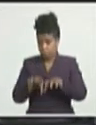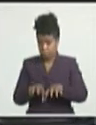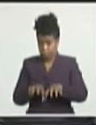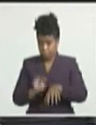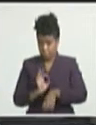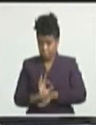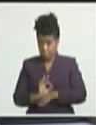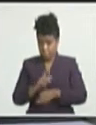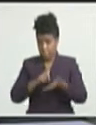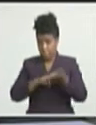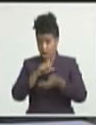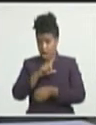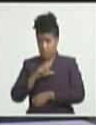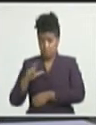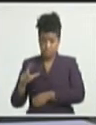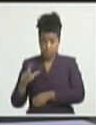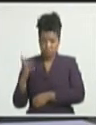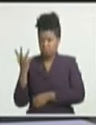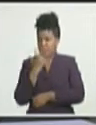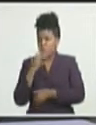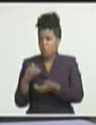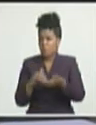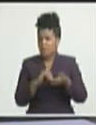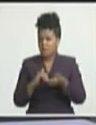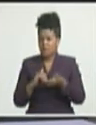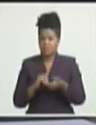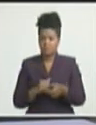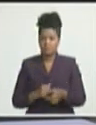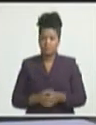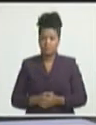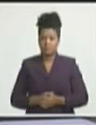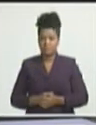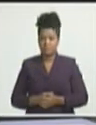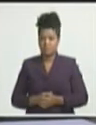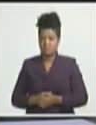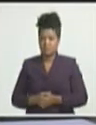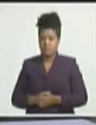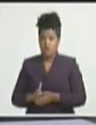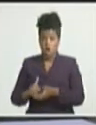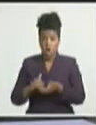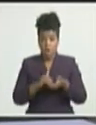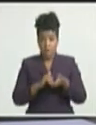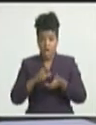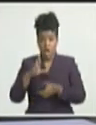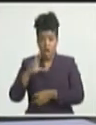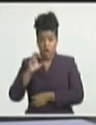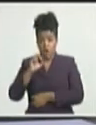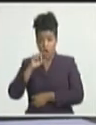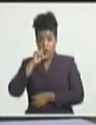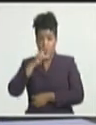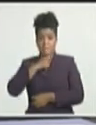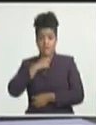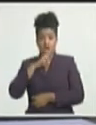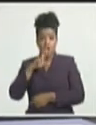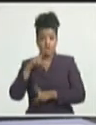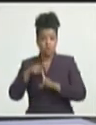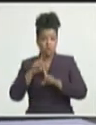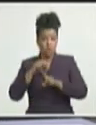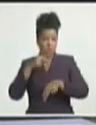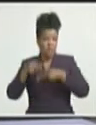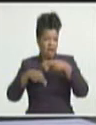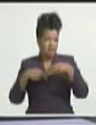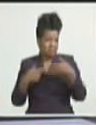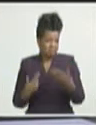Partido, los siguientes compañeros. El compañero Roberto Morales Ojeda, para la secretaría